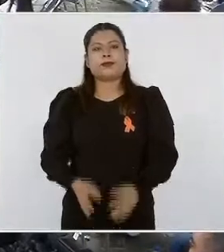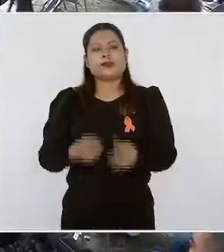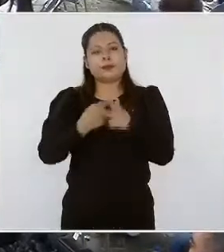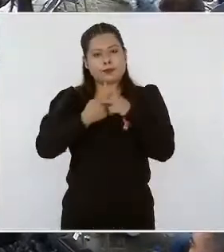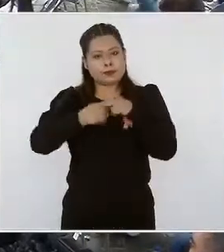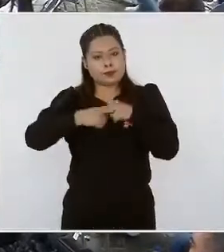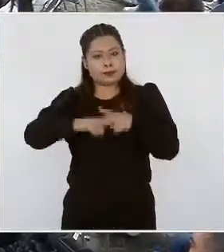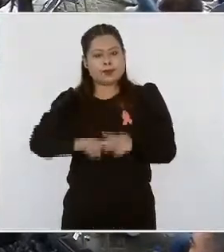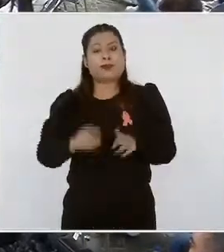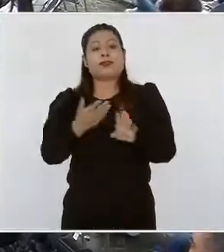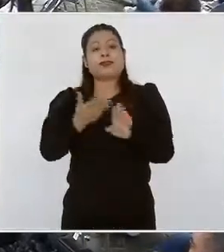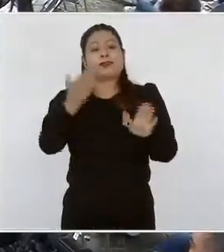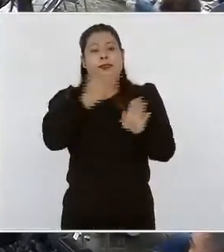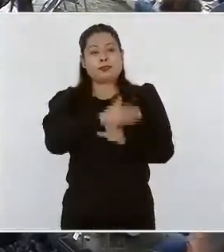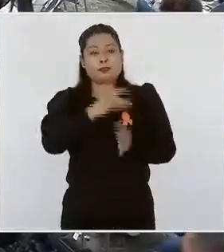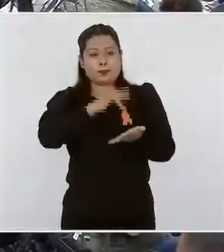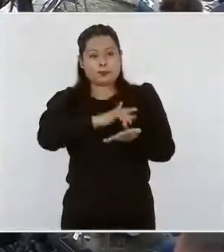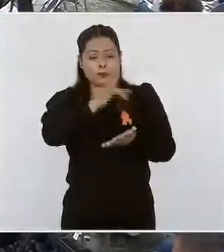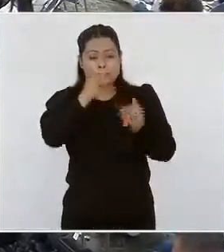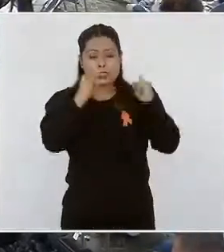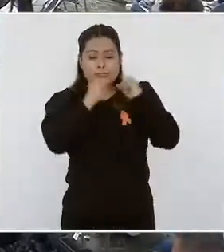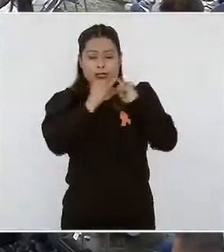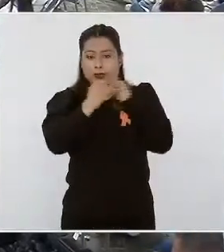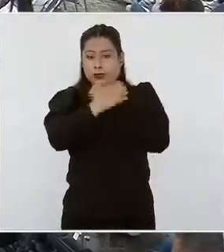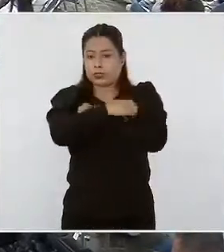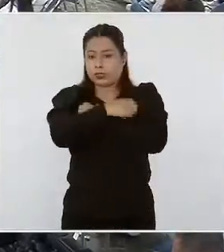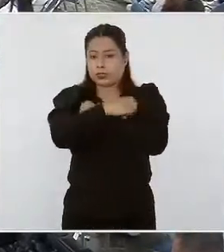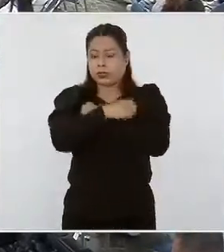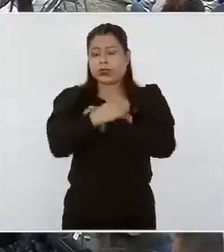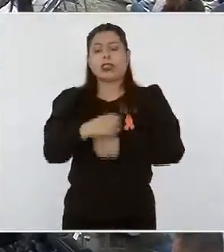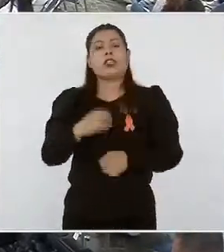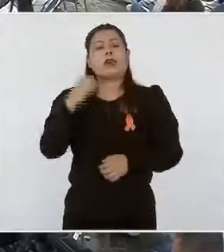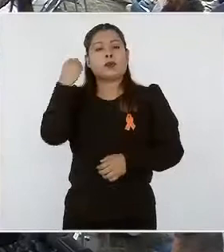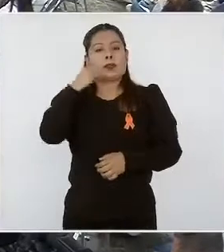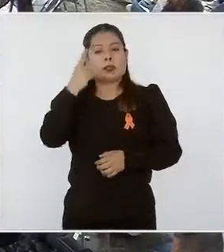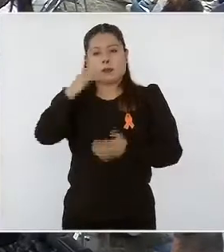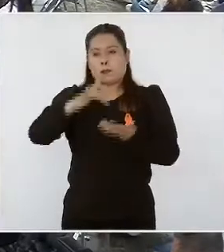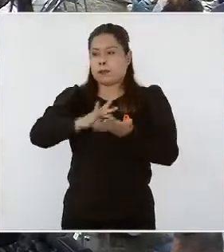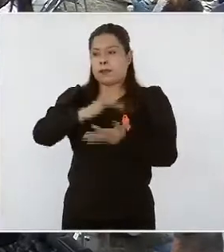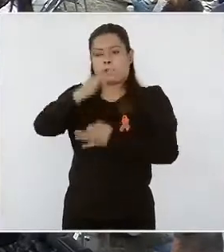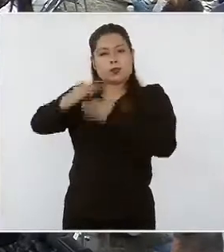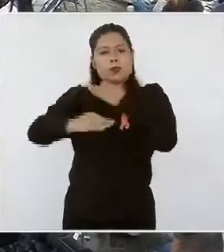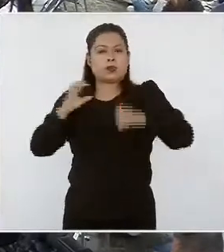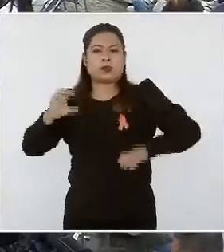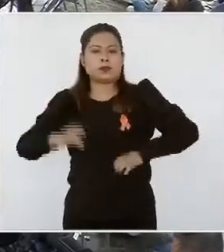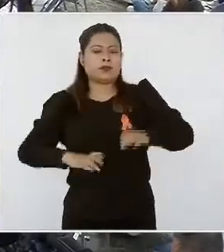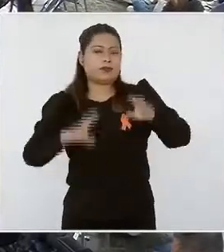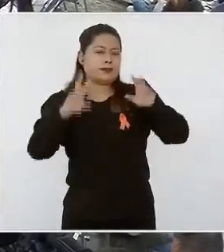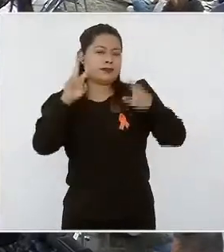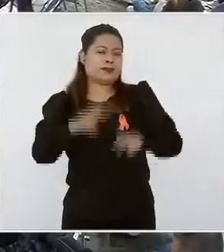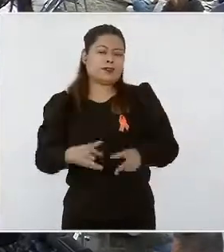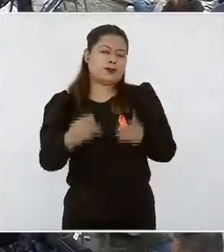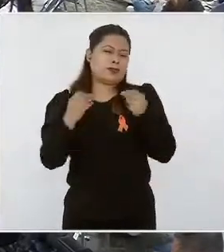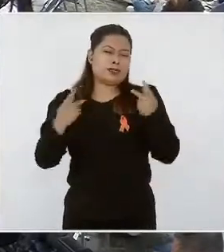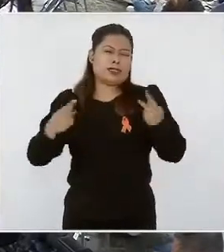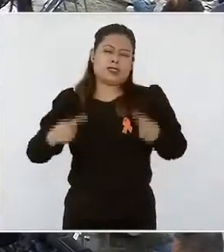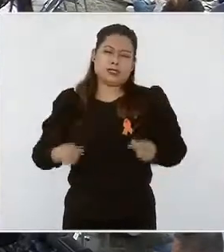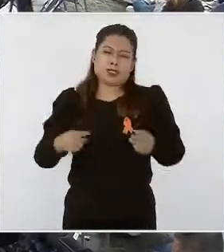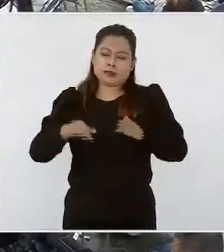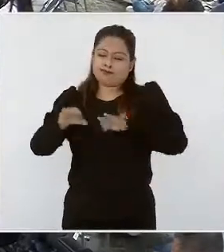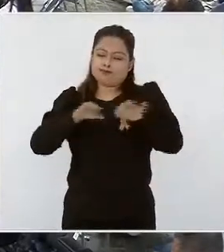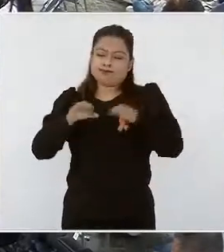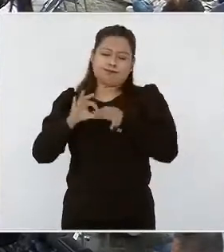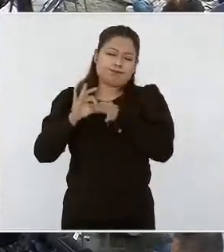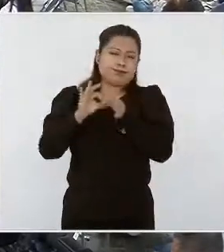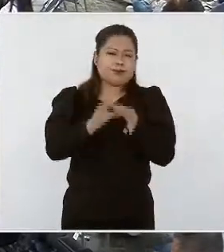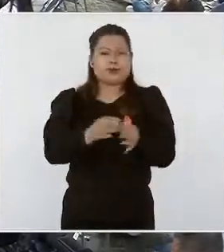Comencemos pues, no sin antes agradecer al Instituto de Educación de Oaxaca todo el apoyo para este evento. No saben cuánta gente ha estado colaborando